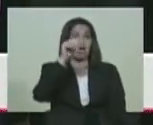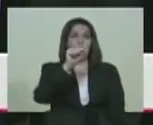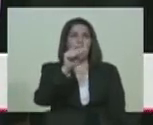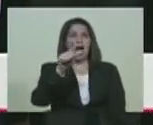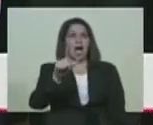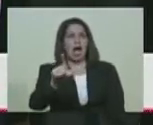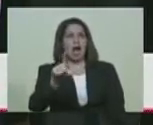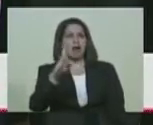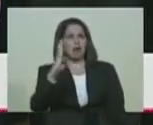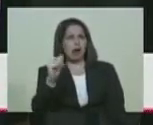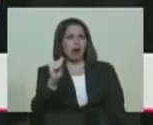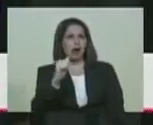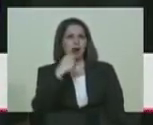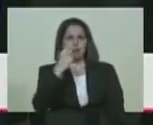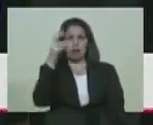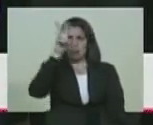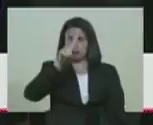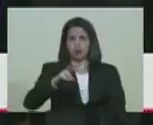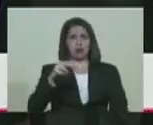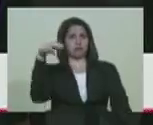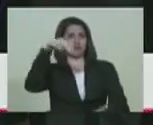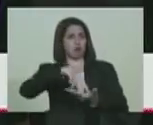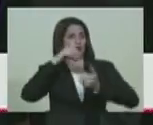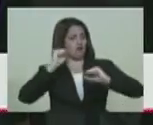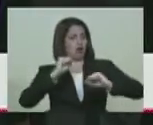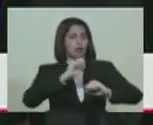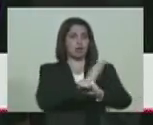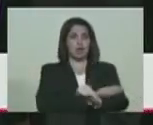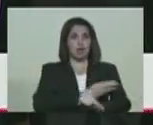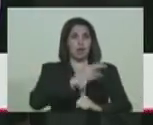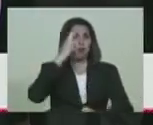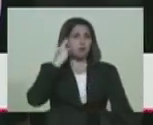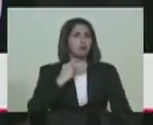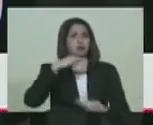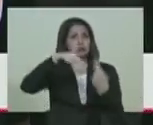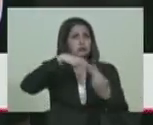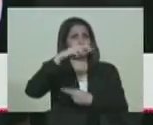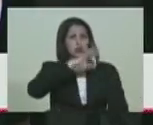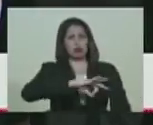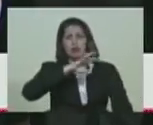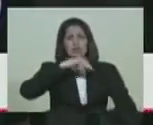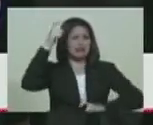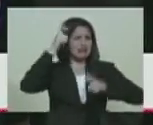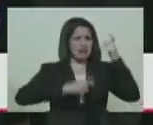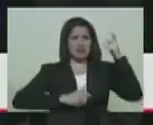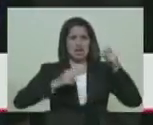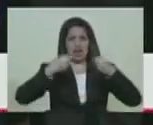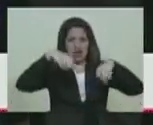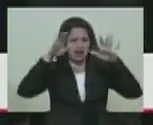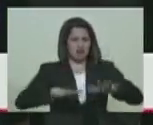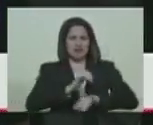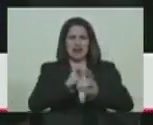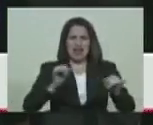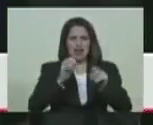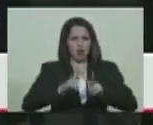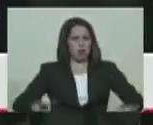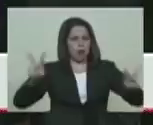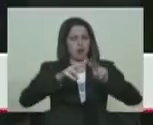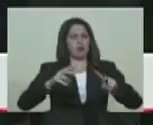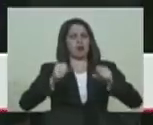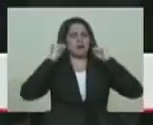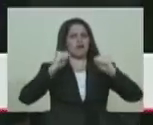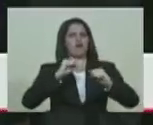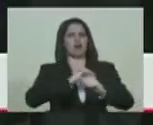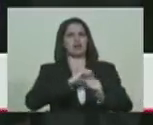llamaron. Aquí está Venezuela de pie, bolivariana, chavista, revolucionaria, socialista, sin haber renunciado a un solo principio, de pie,